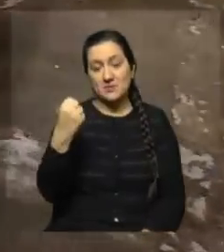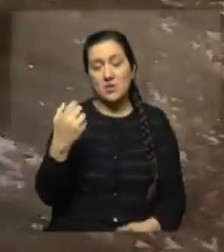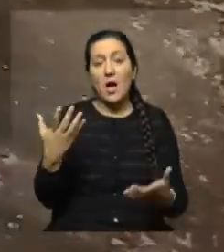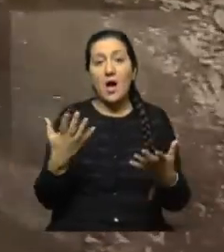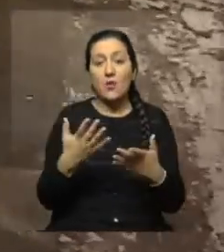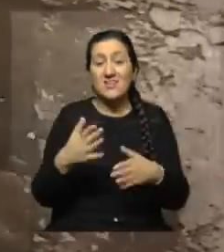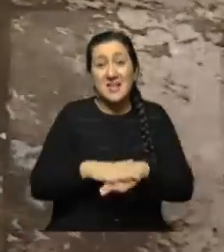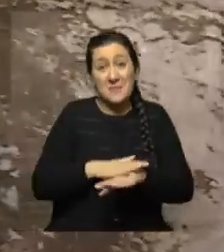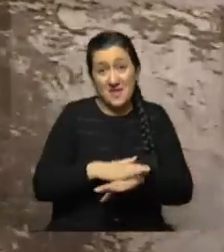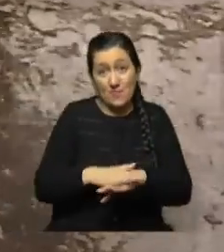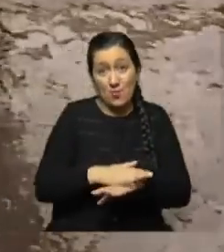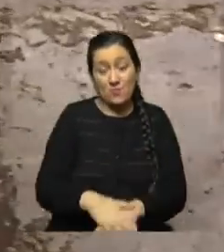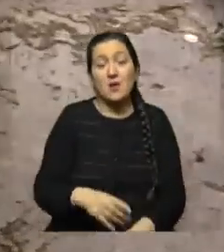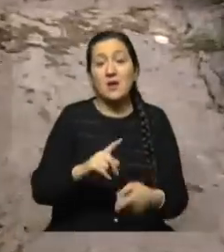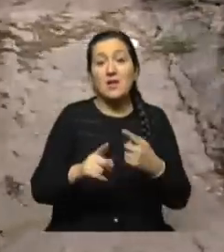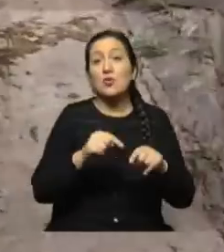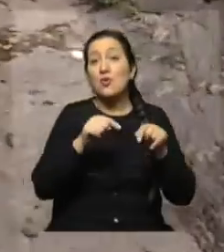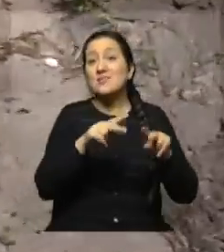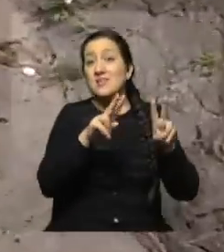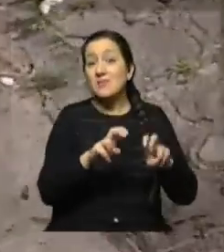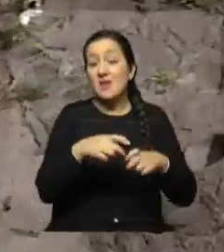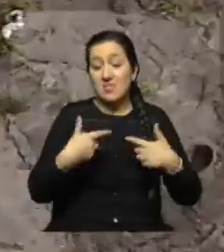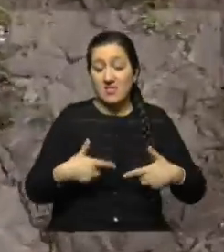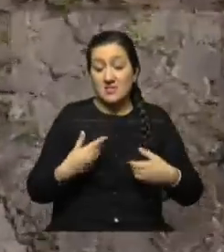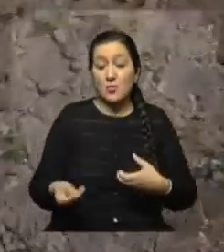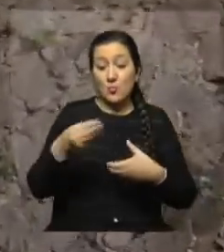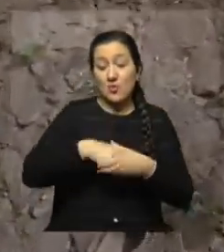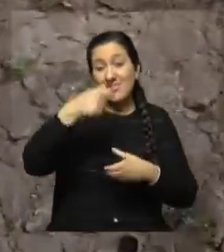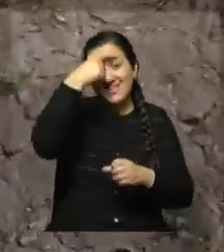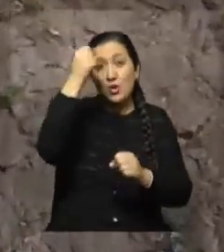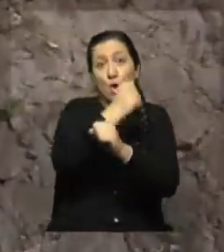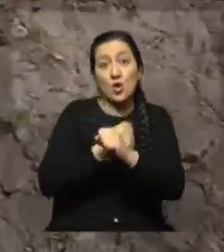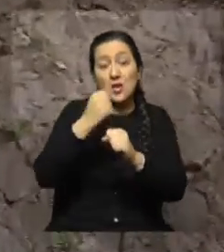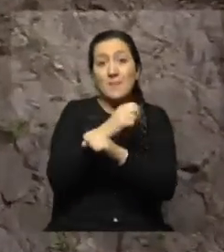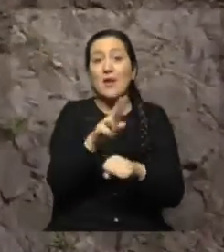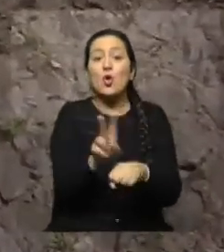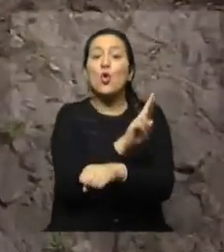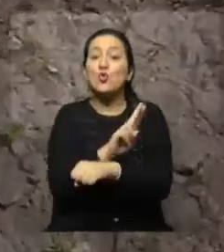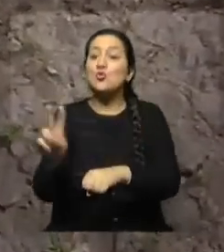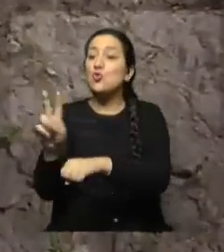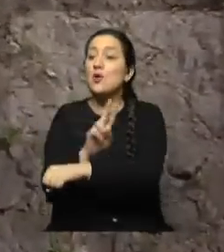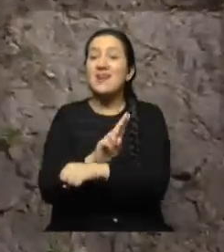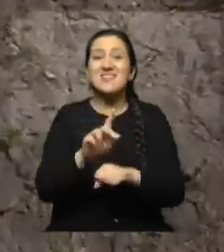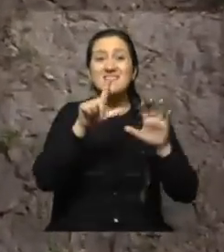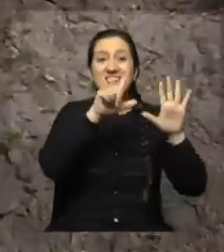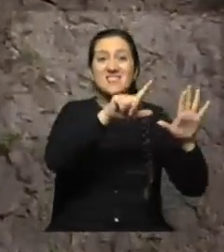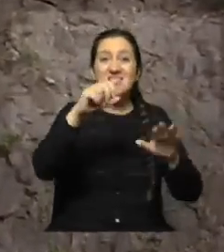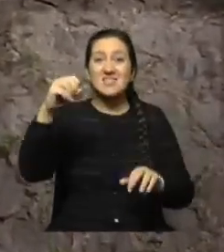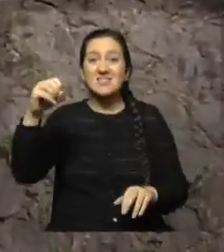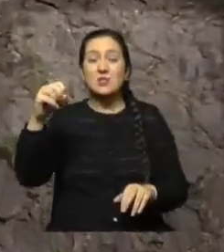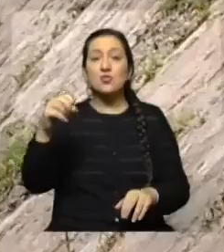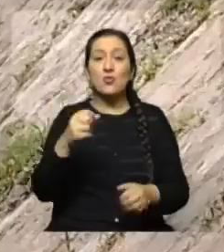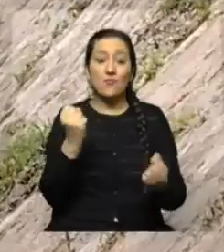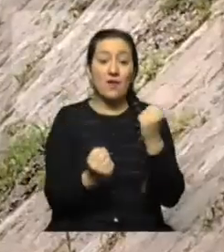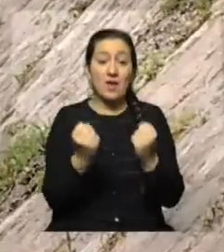a ser el mínimo relacionado con este tema de tendencia incorporó tecnología para fiscalizar a distancia los casi 700 vehículos autorizados